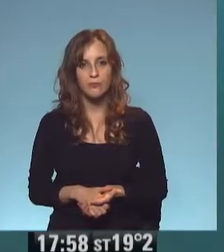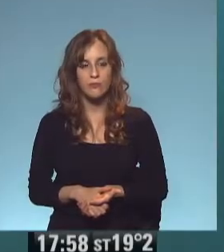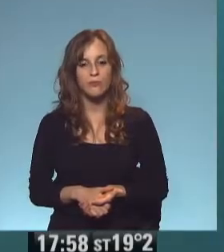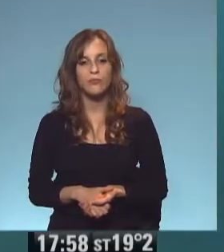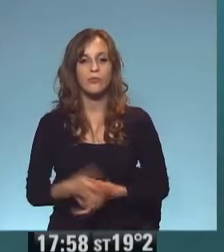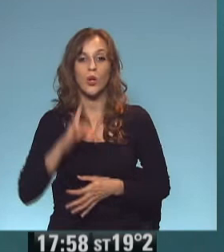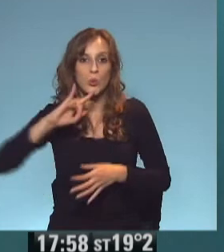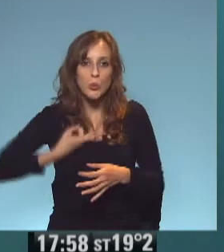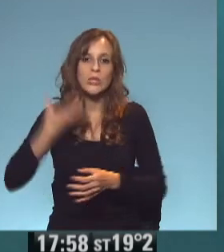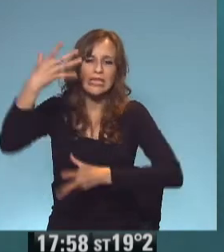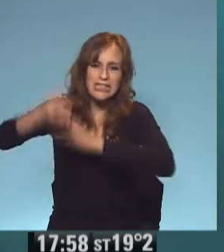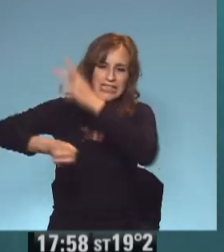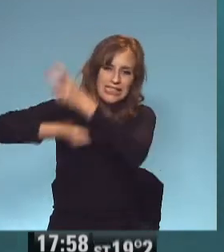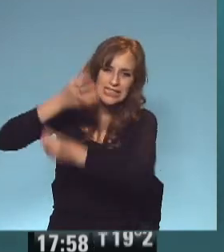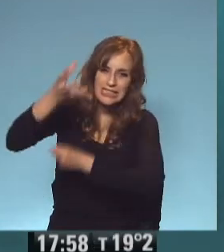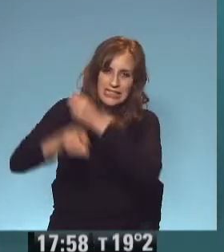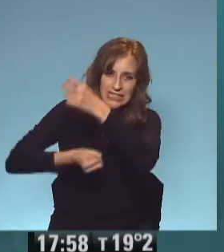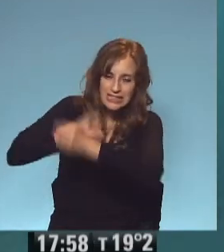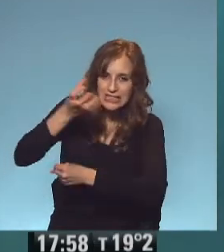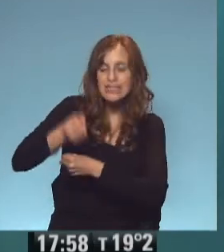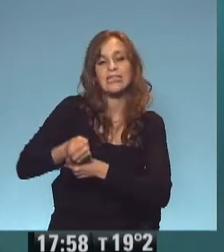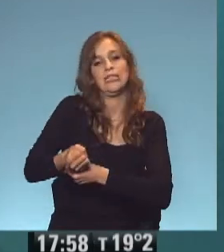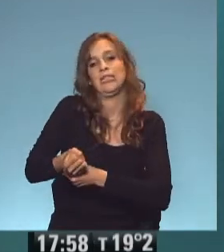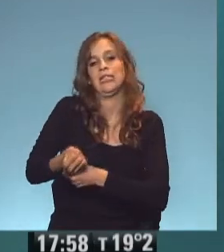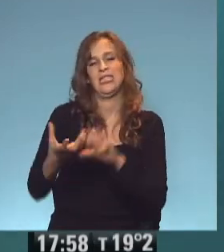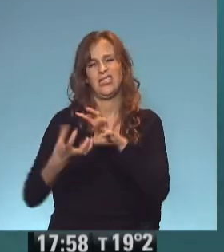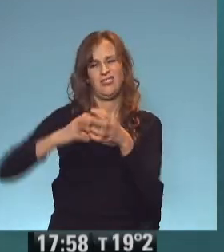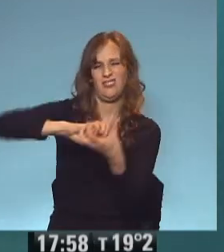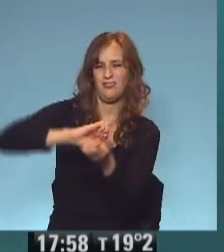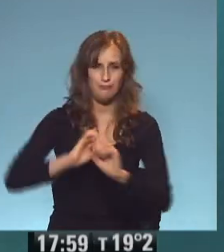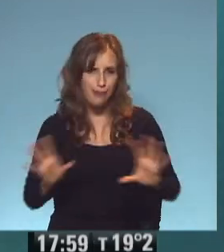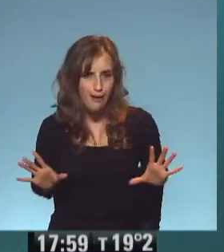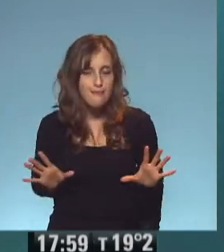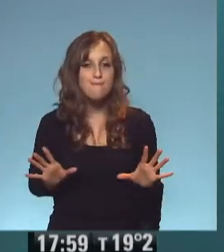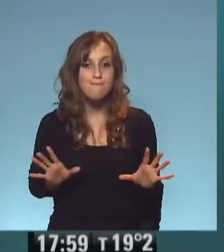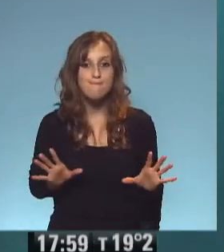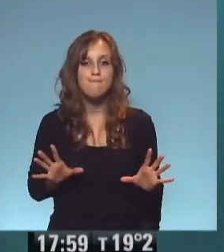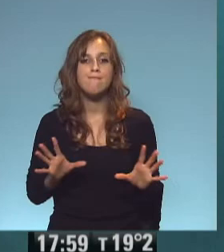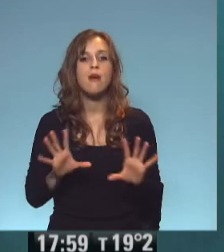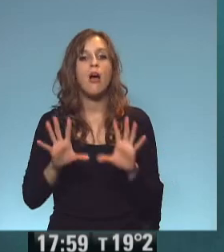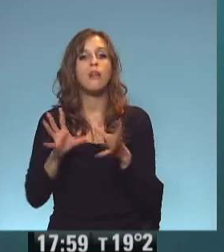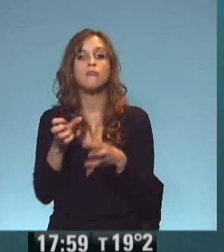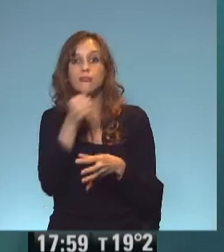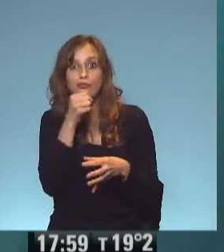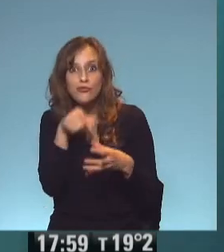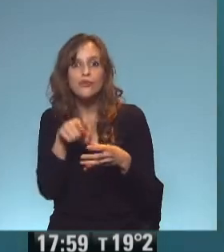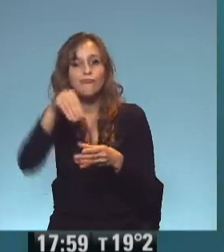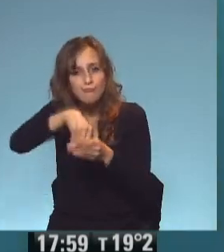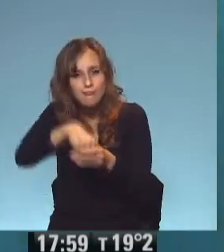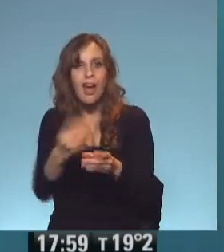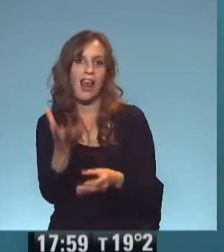Estuvimos desenredando todas las algas y los cabos estaban todos retorcidos y pudimos rescatar el hidrófono con toda la información que tenía